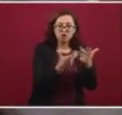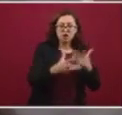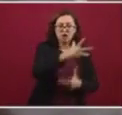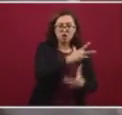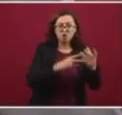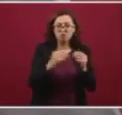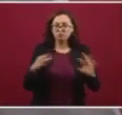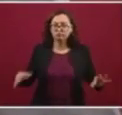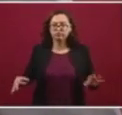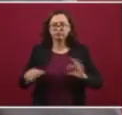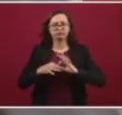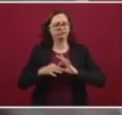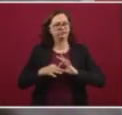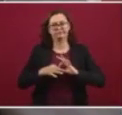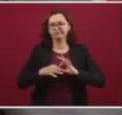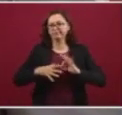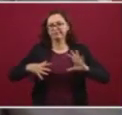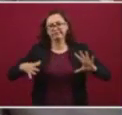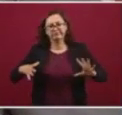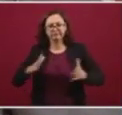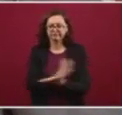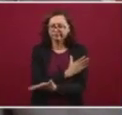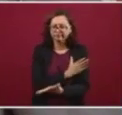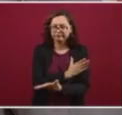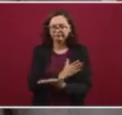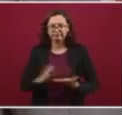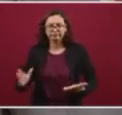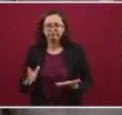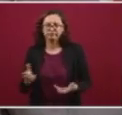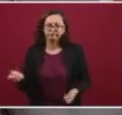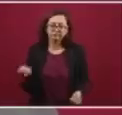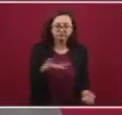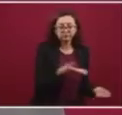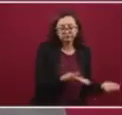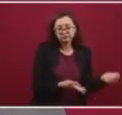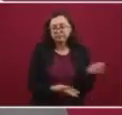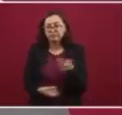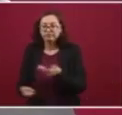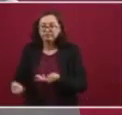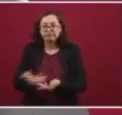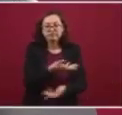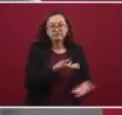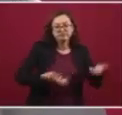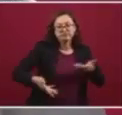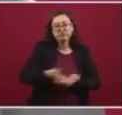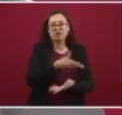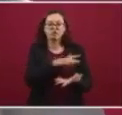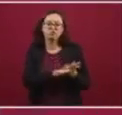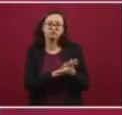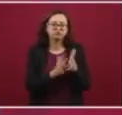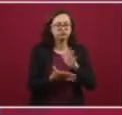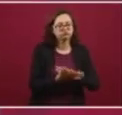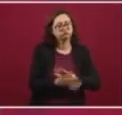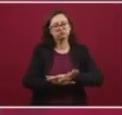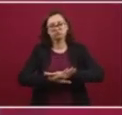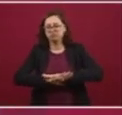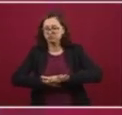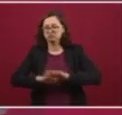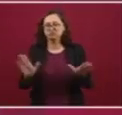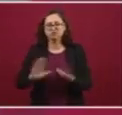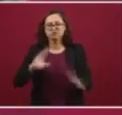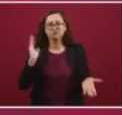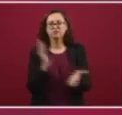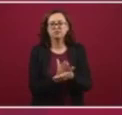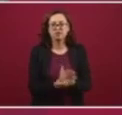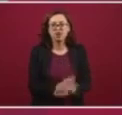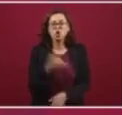Ya no es lo mismo, ya no se alimentan, se nutren mutuamente poder económico y poder político. Ahora